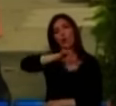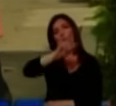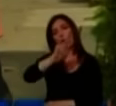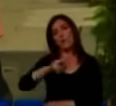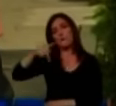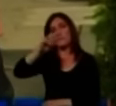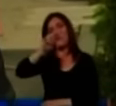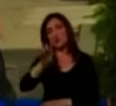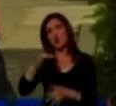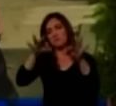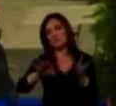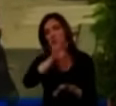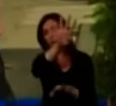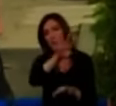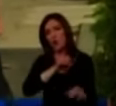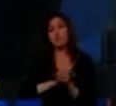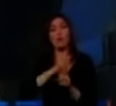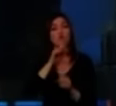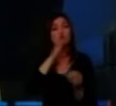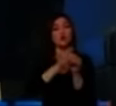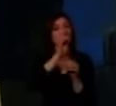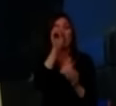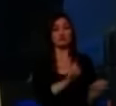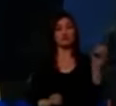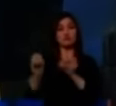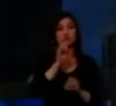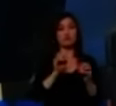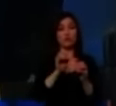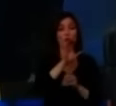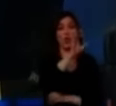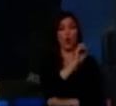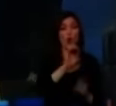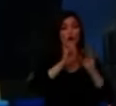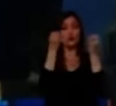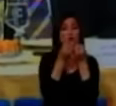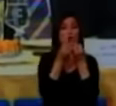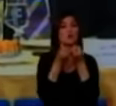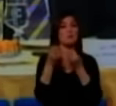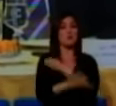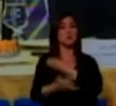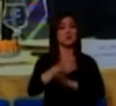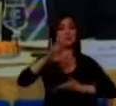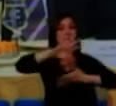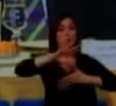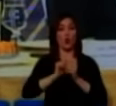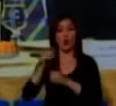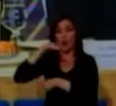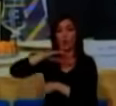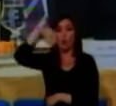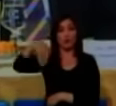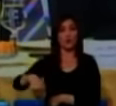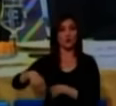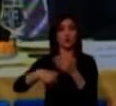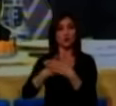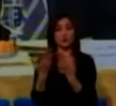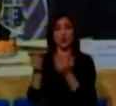de 4 misiones electorales en el país. Se trata de la misión de la OEA, de la Organización de Estados Americanos, también de la UNASUR, de la emisión